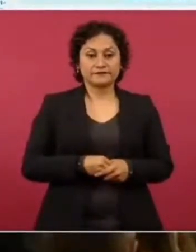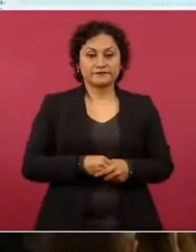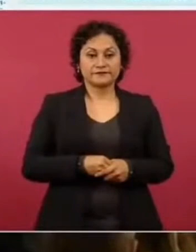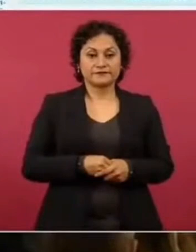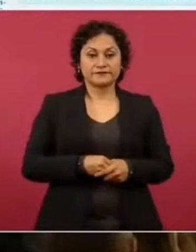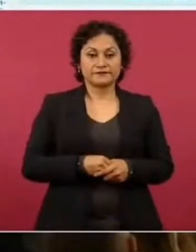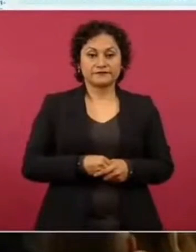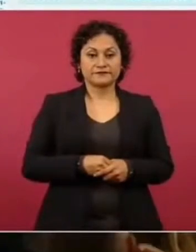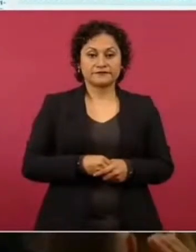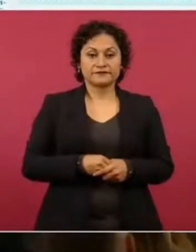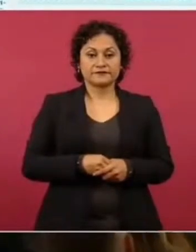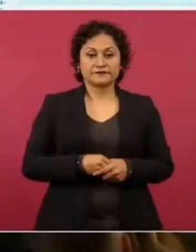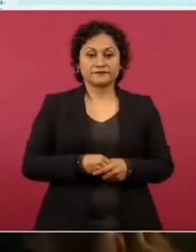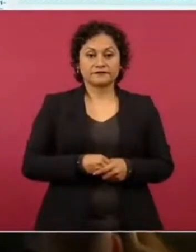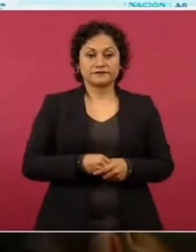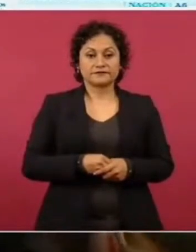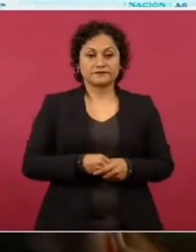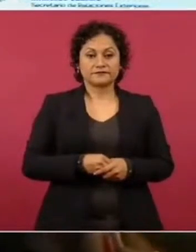Miren esto.